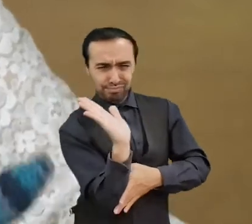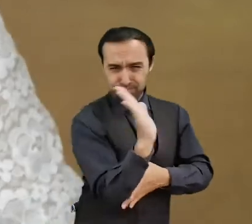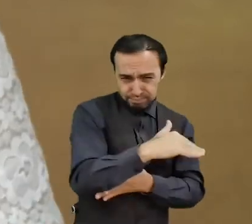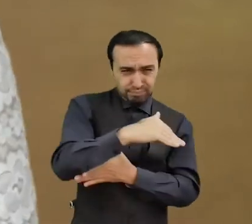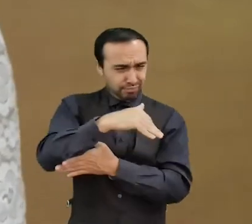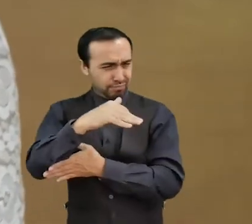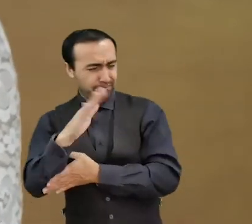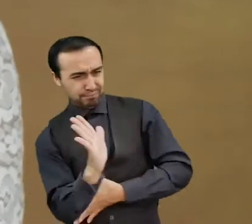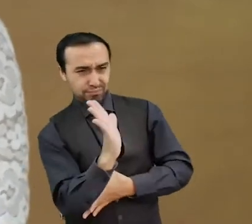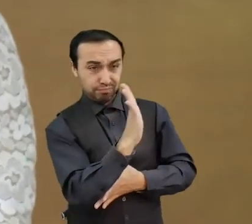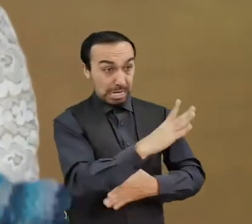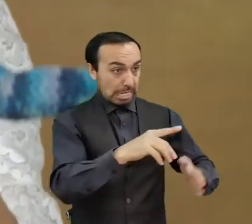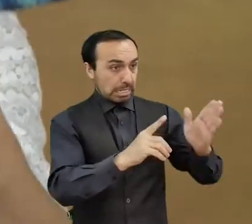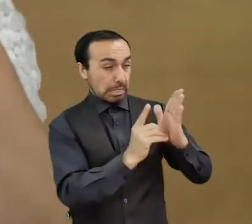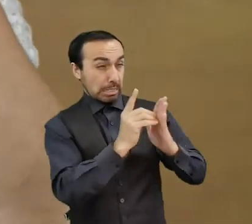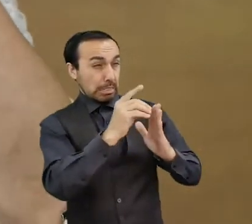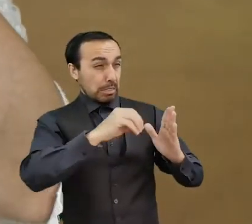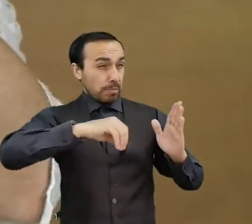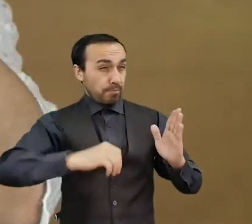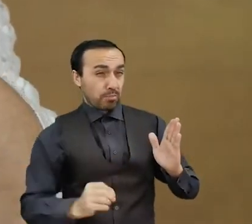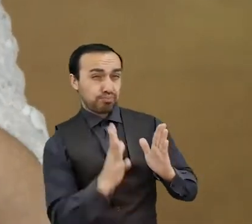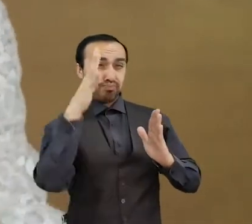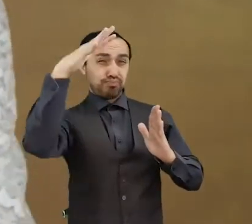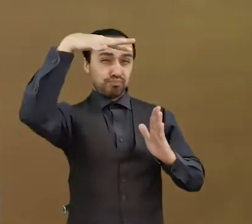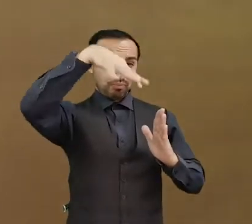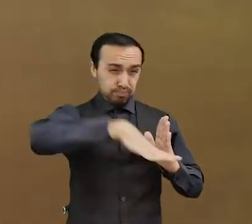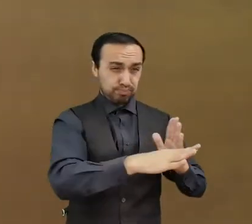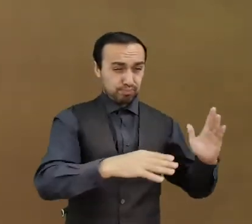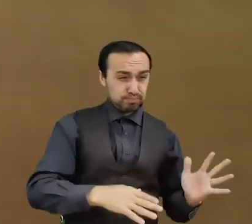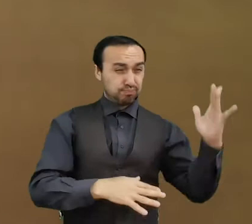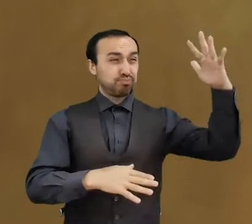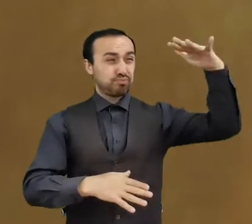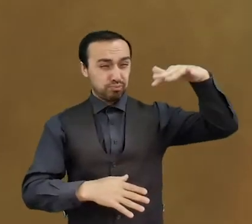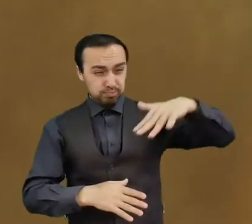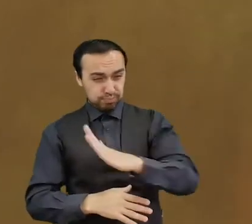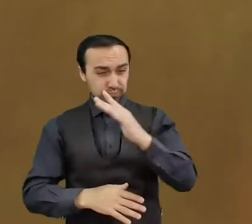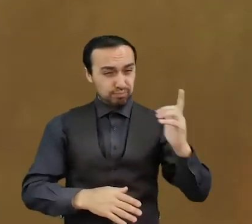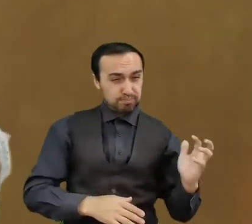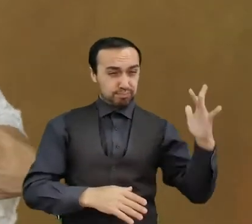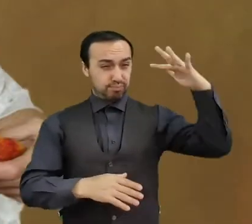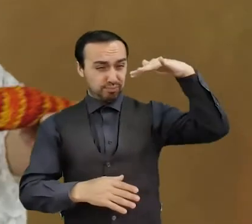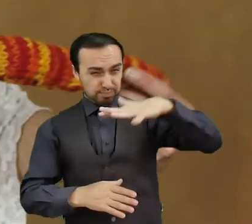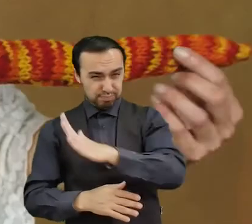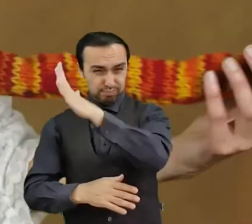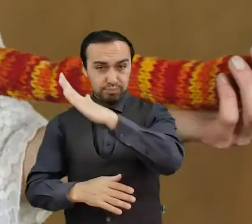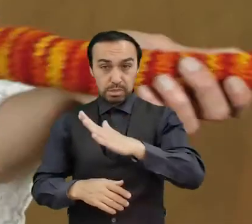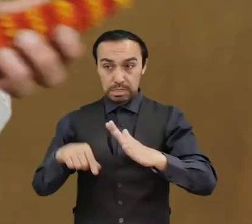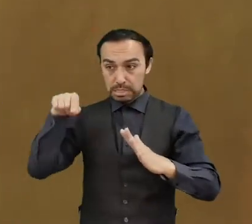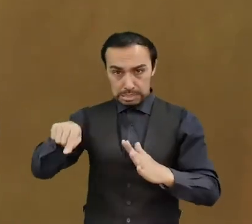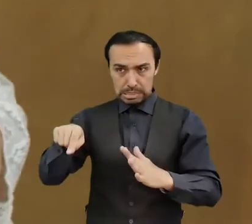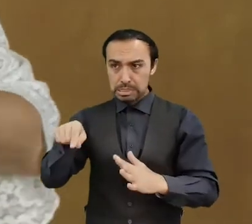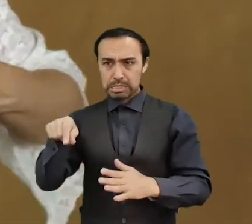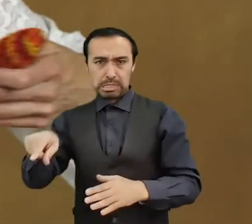el otro haciendo y creando grandes olas al ver esto en tren también se enojó y